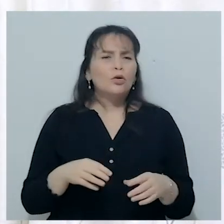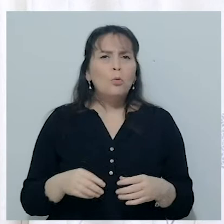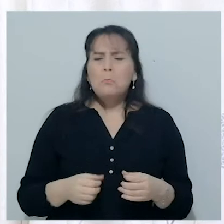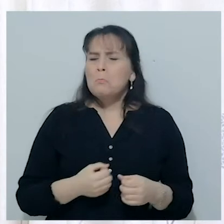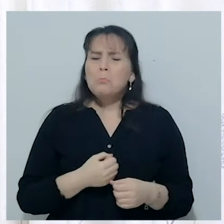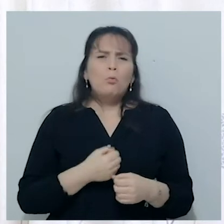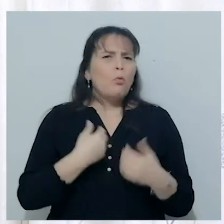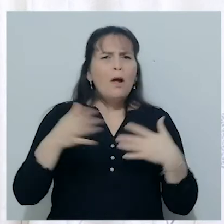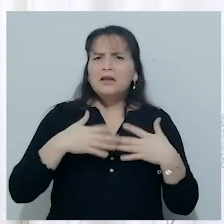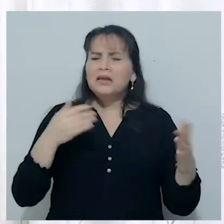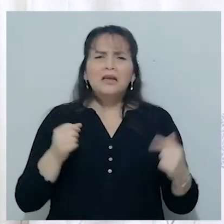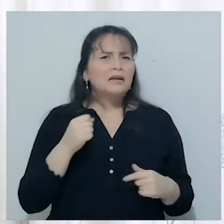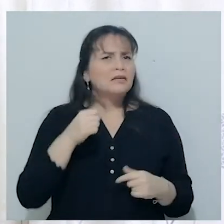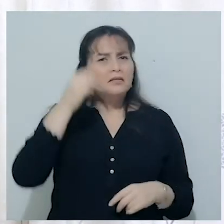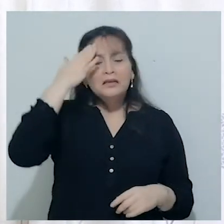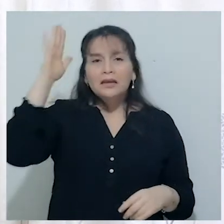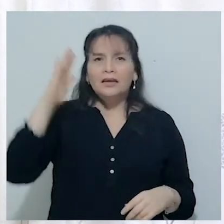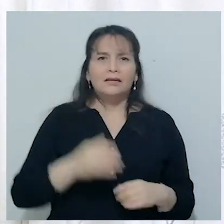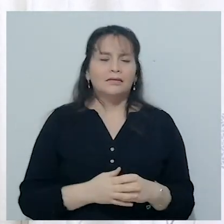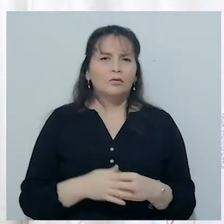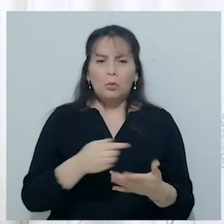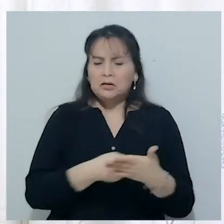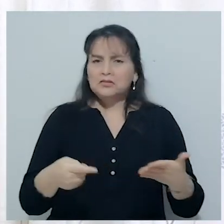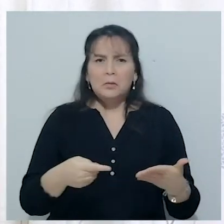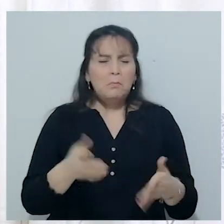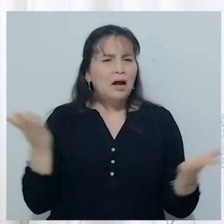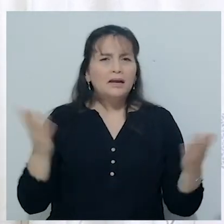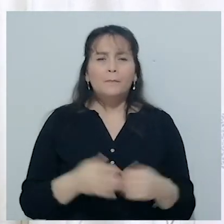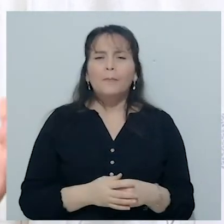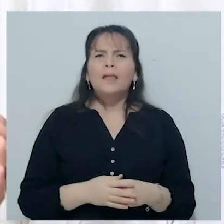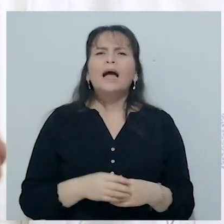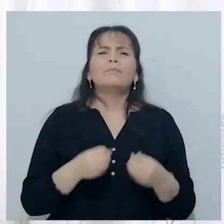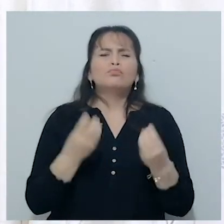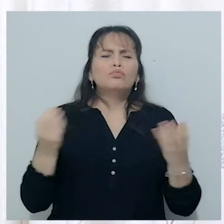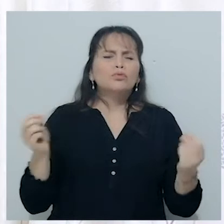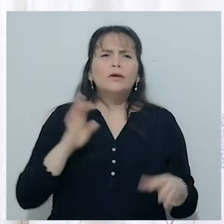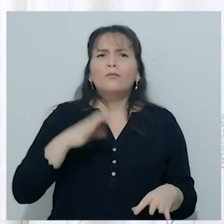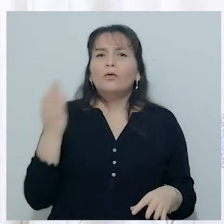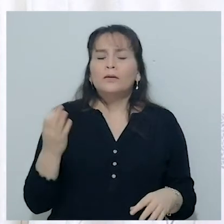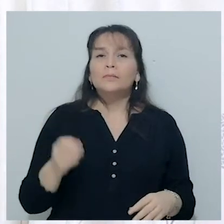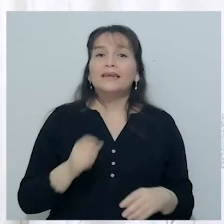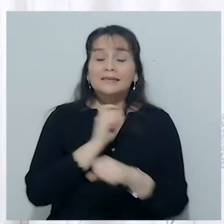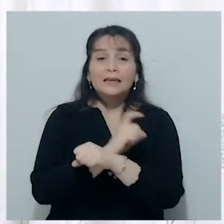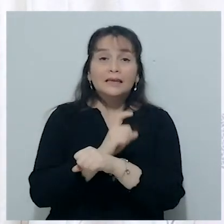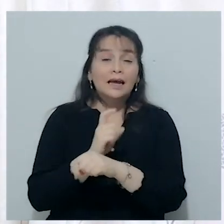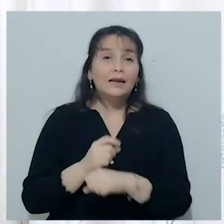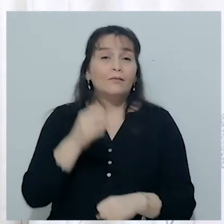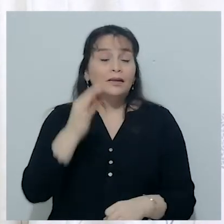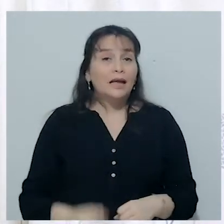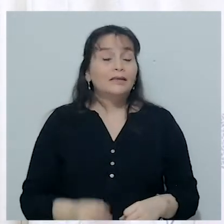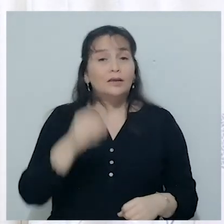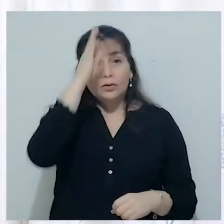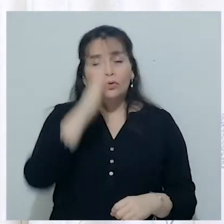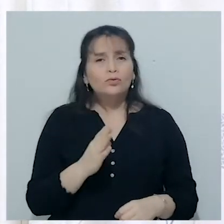Dios. Y usted lo puede hacer en cualquier día de la semana o en cualquier semana. Hay muchas oportunidades